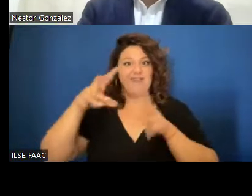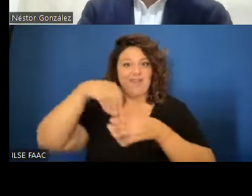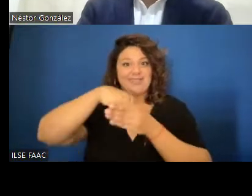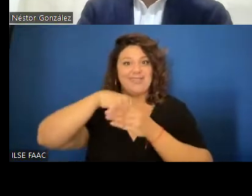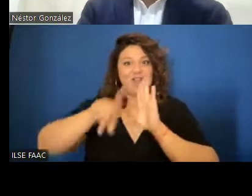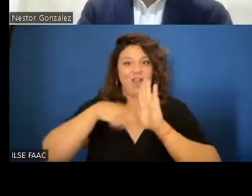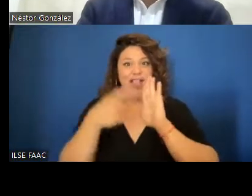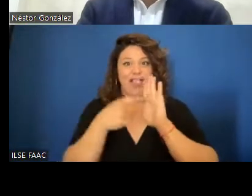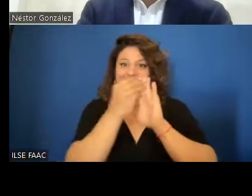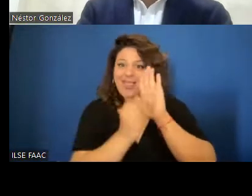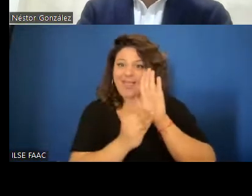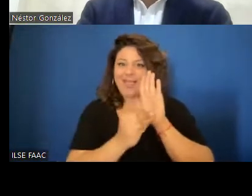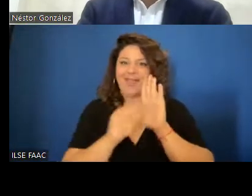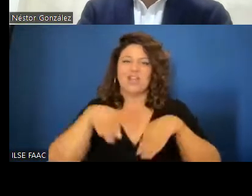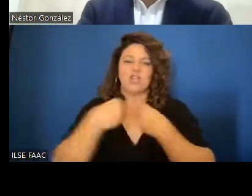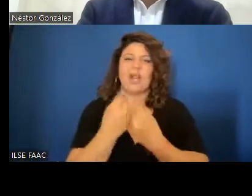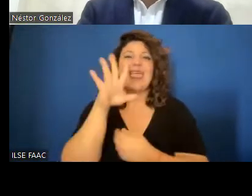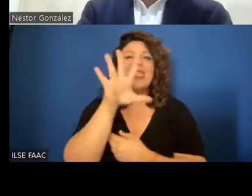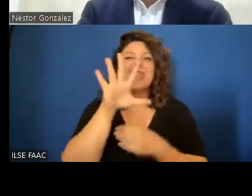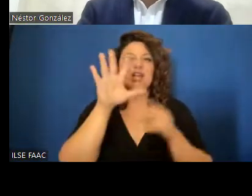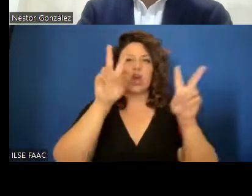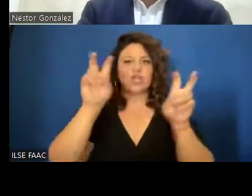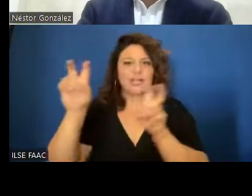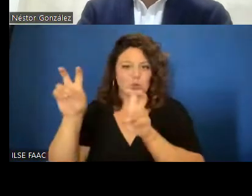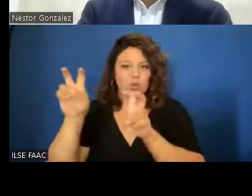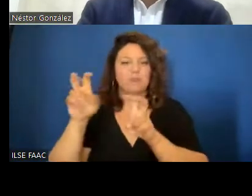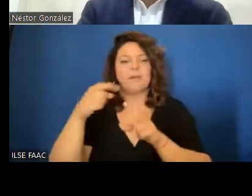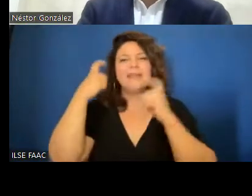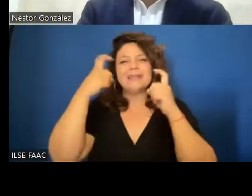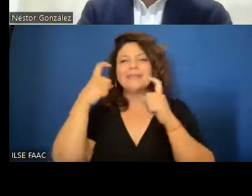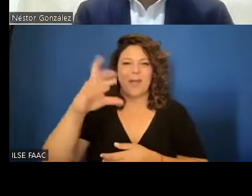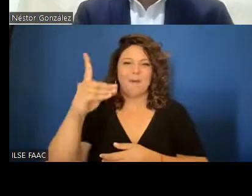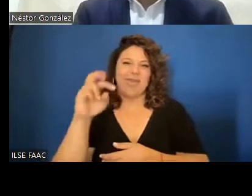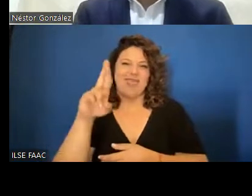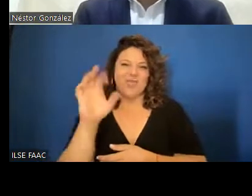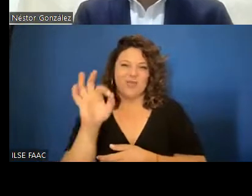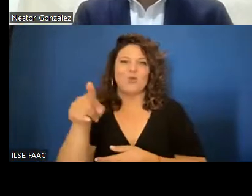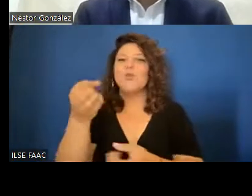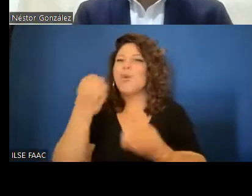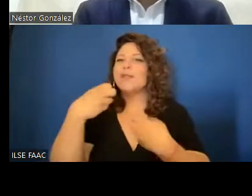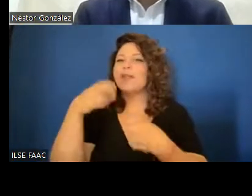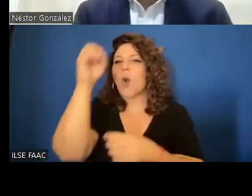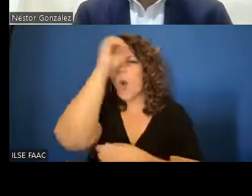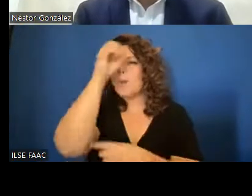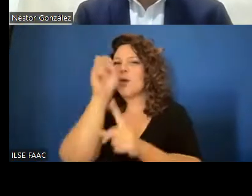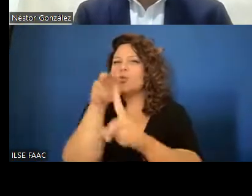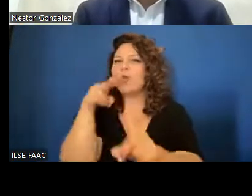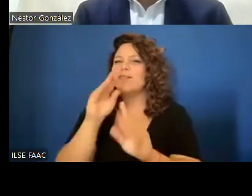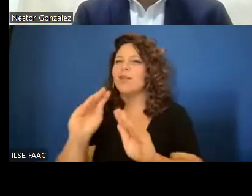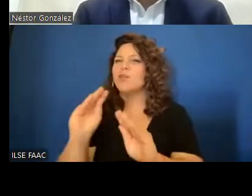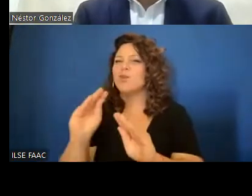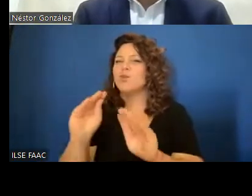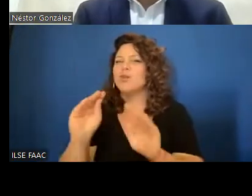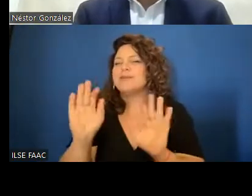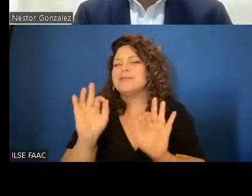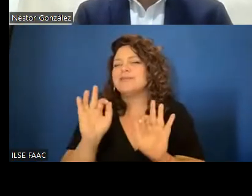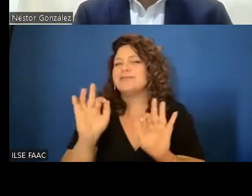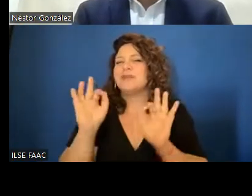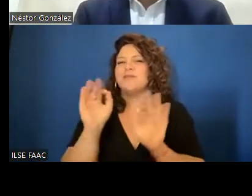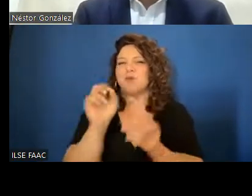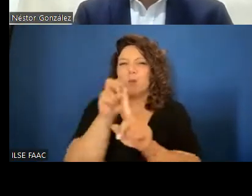recurrentemente porque así, por ejemplo, reconoce la Constitución u otros preceptos legales, de manera que vamos a intentar desgranar